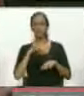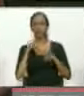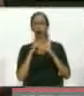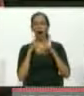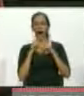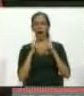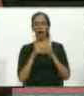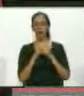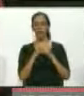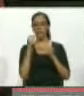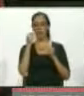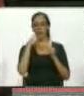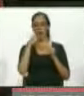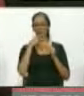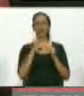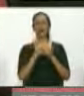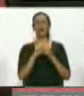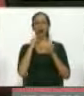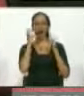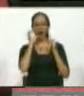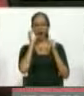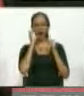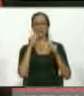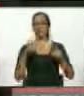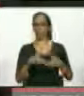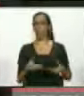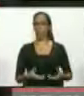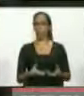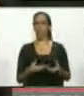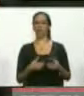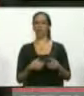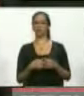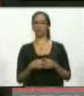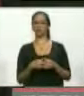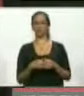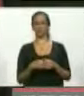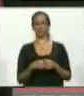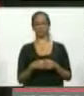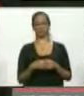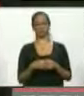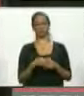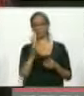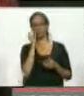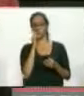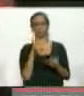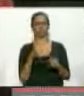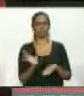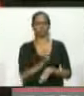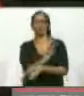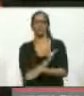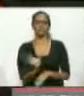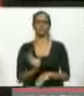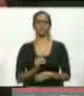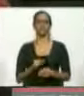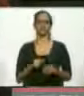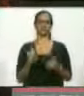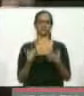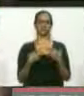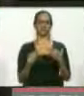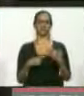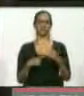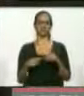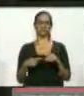personajes políticos capriles lado quiere hecho bola no tiene que decirlo el tipo creó su canción cita etcétera etcétera